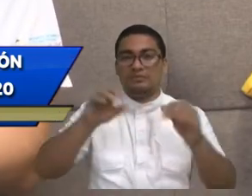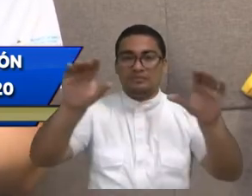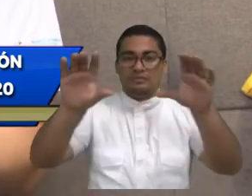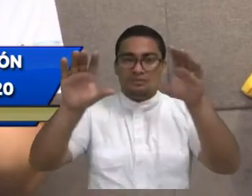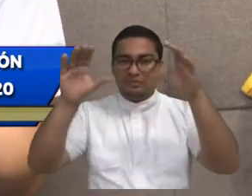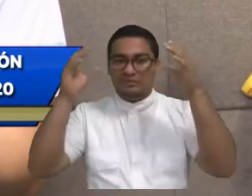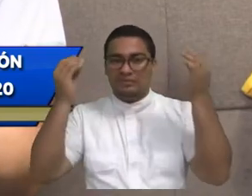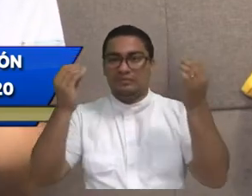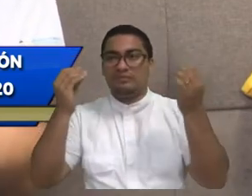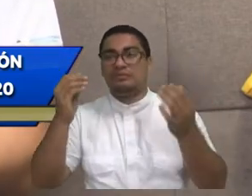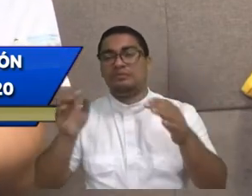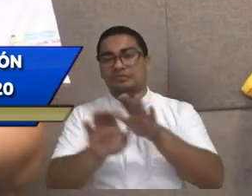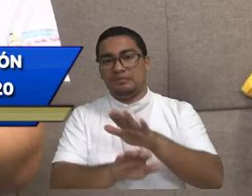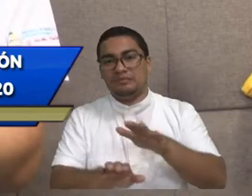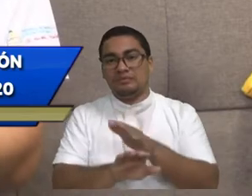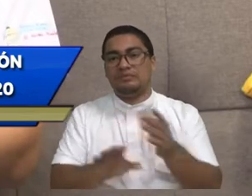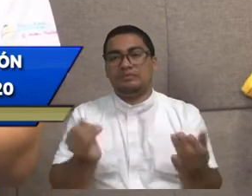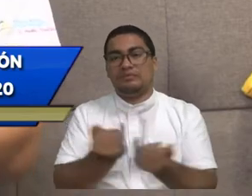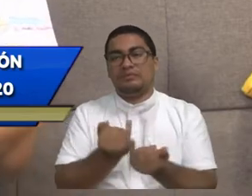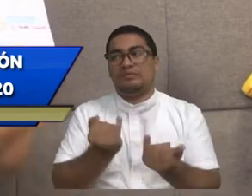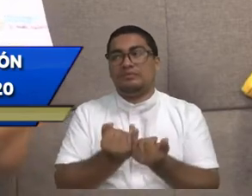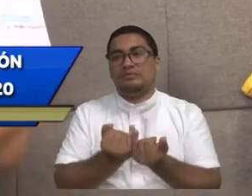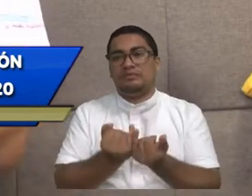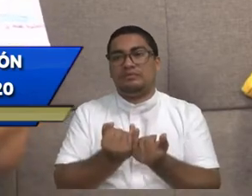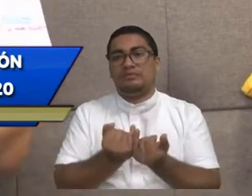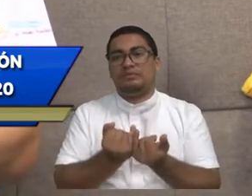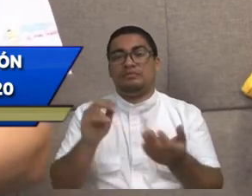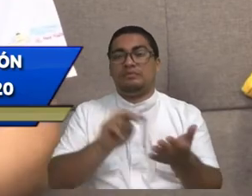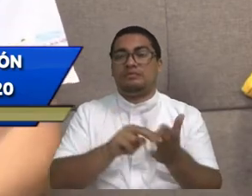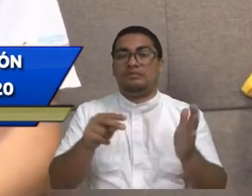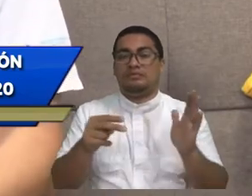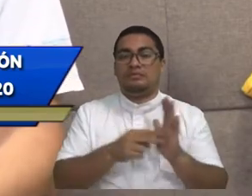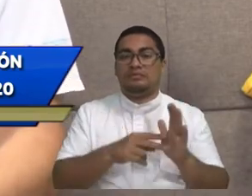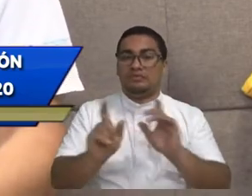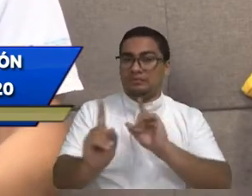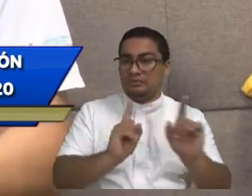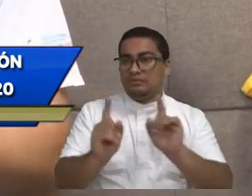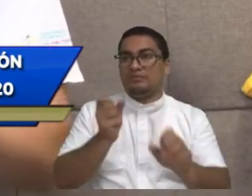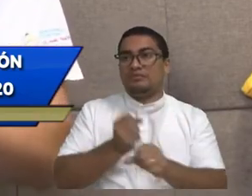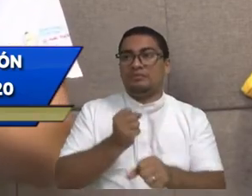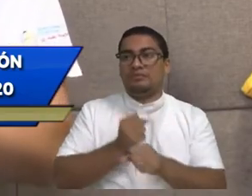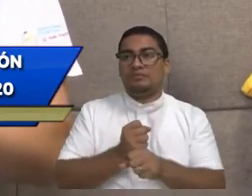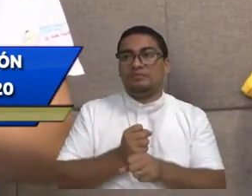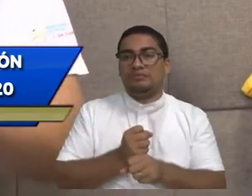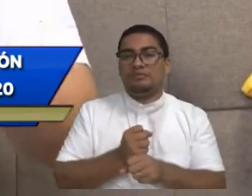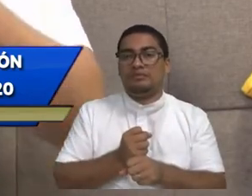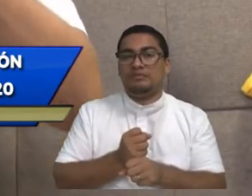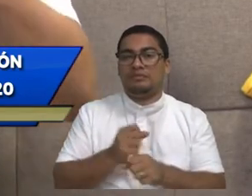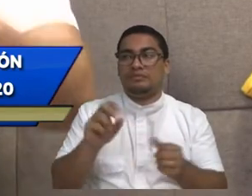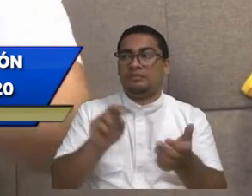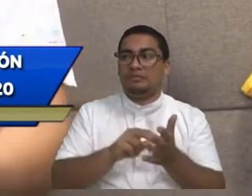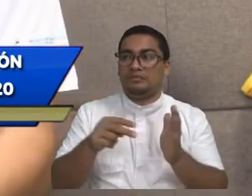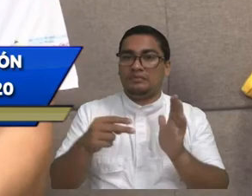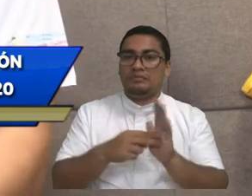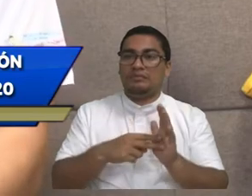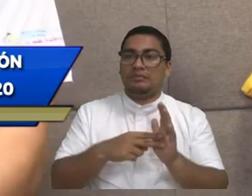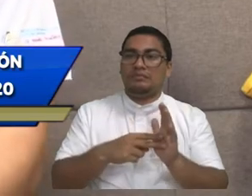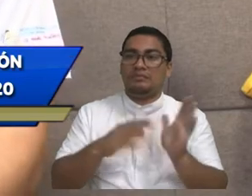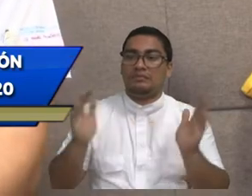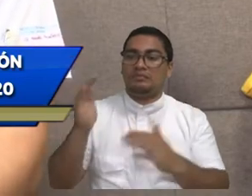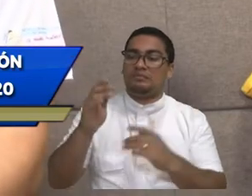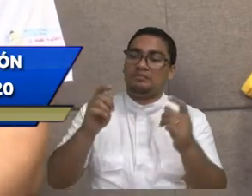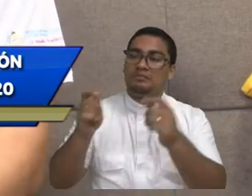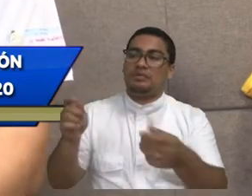cursos técnicos tecnológicos y la certificación de competencias laborales verdad más referentes de certificación para certificar más